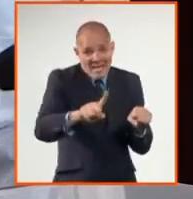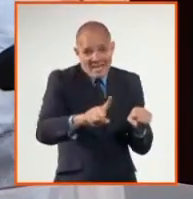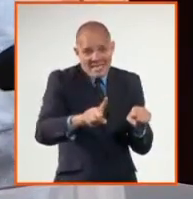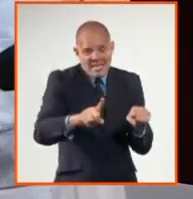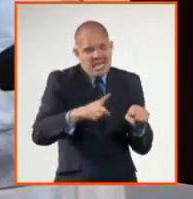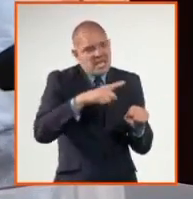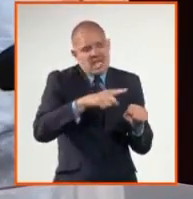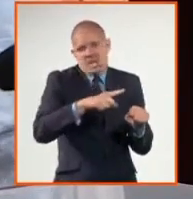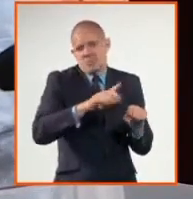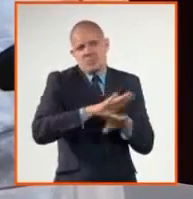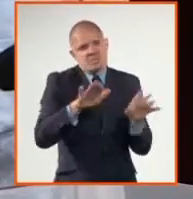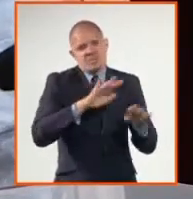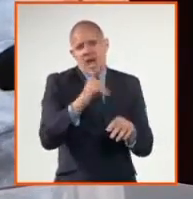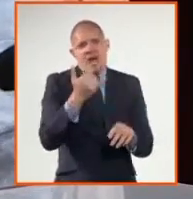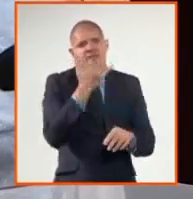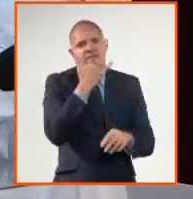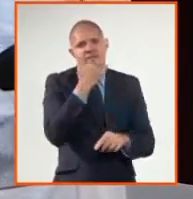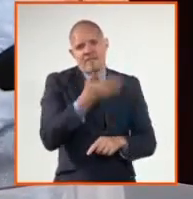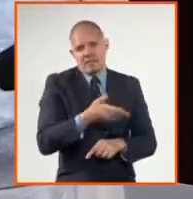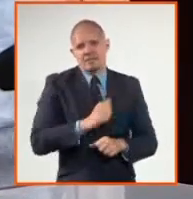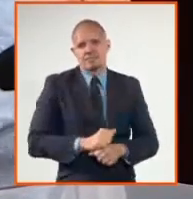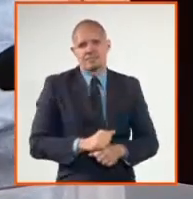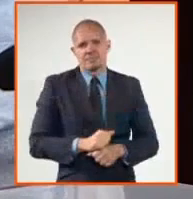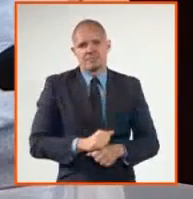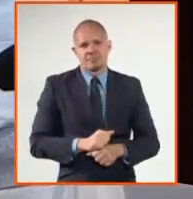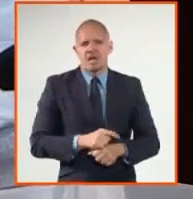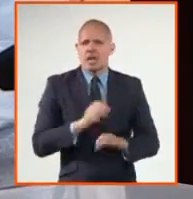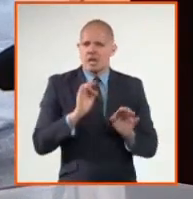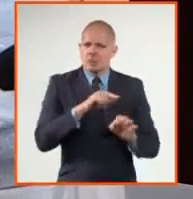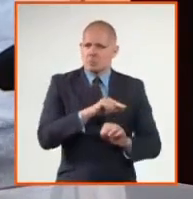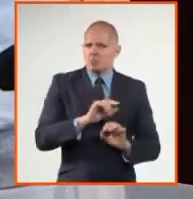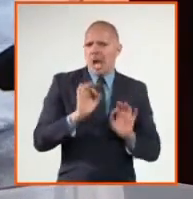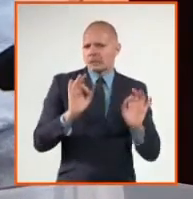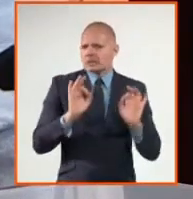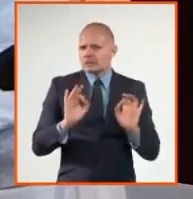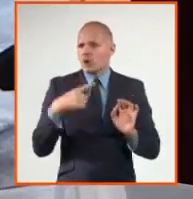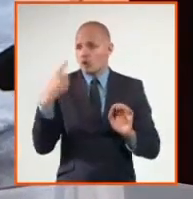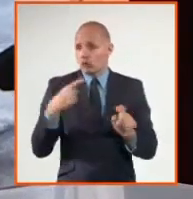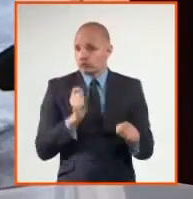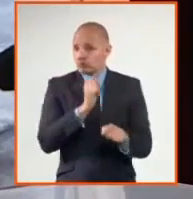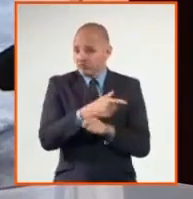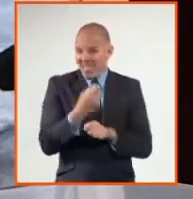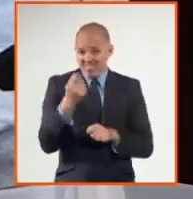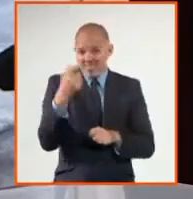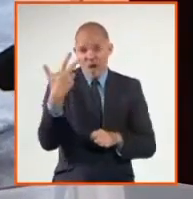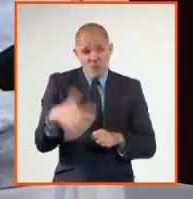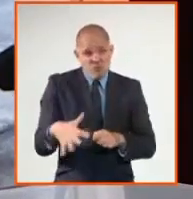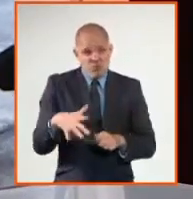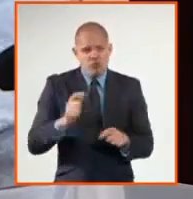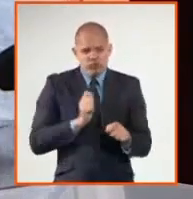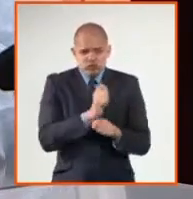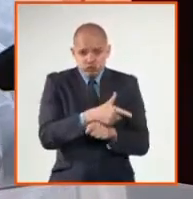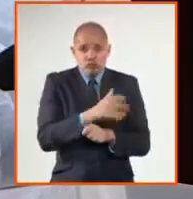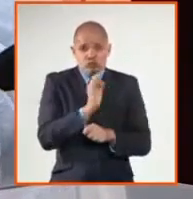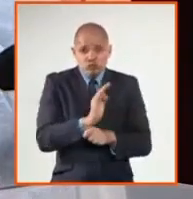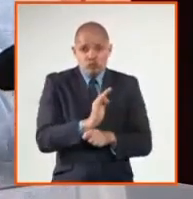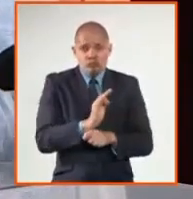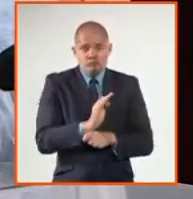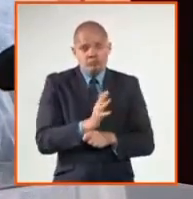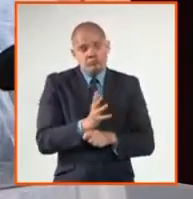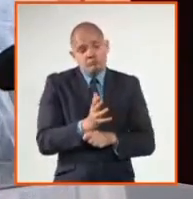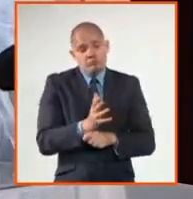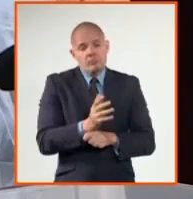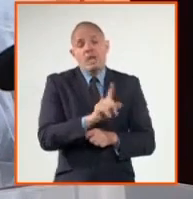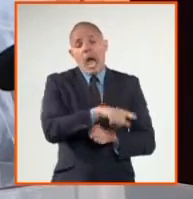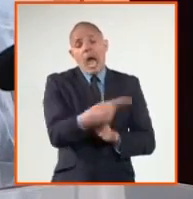algunas dificultades que se estaba resolviendo propia de una invención grande que montaje de esta máquina la máquina 7